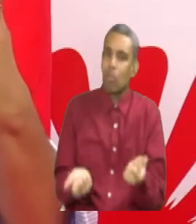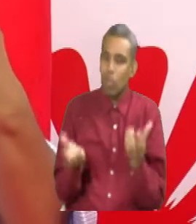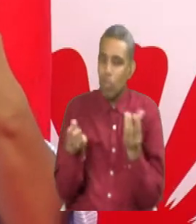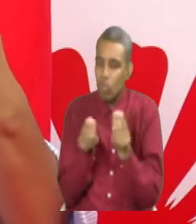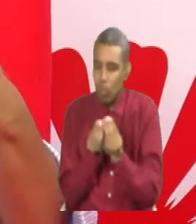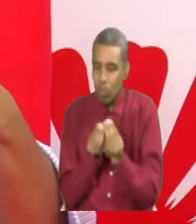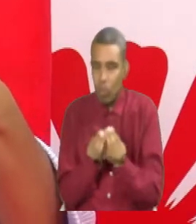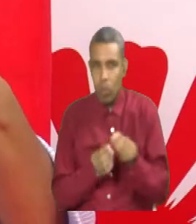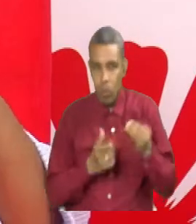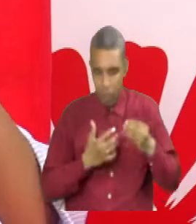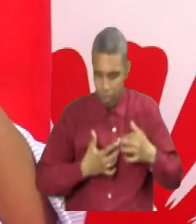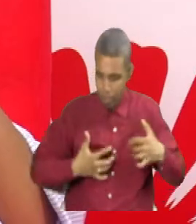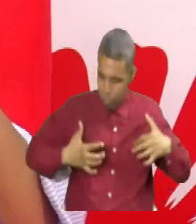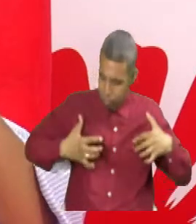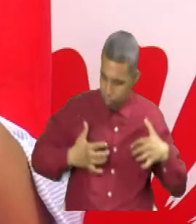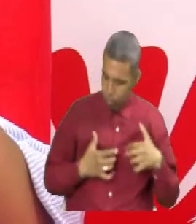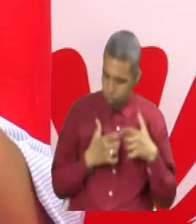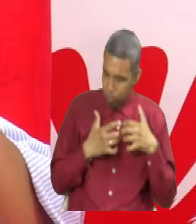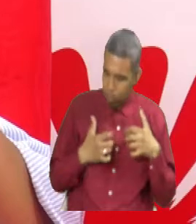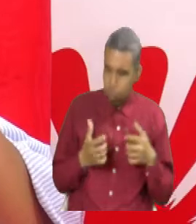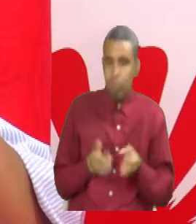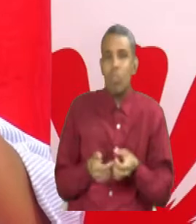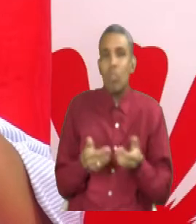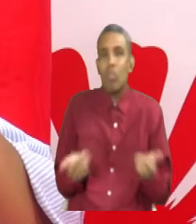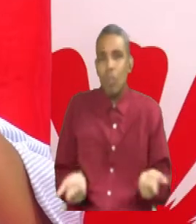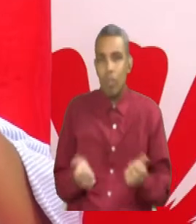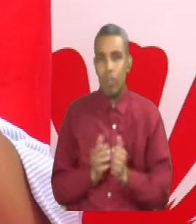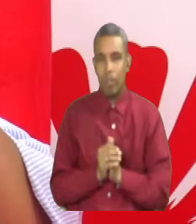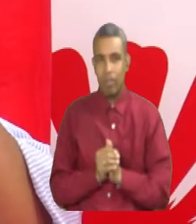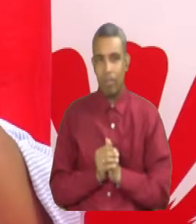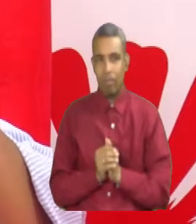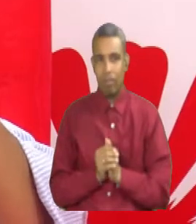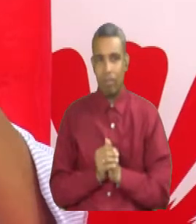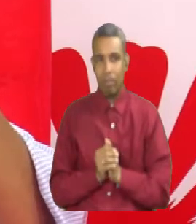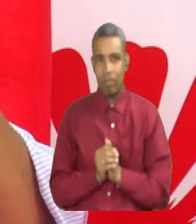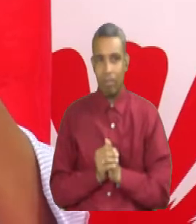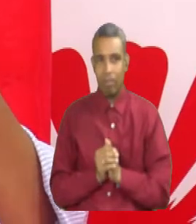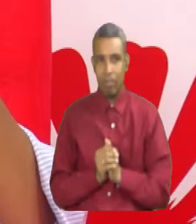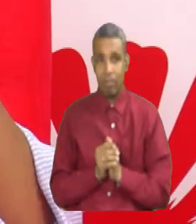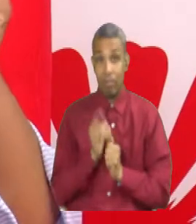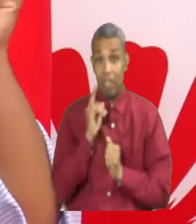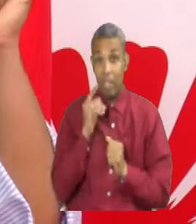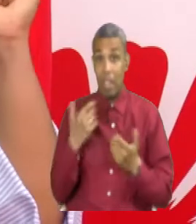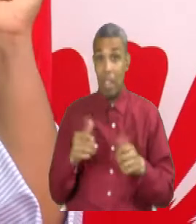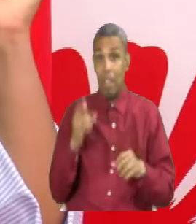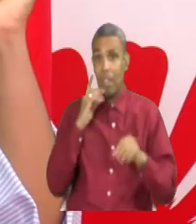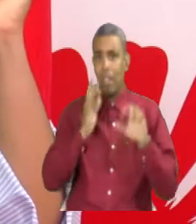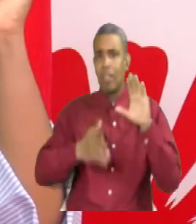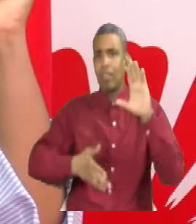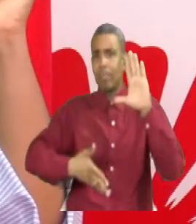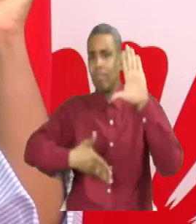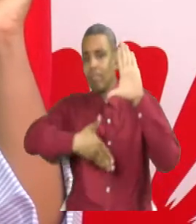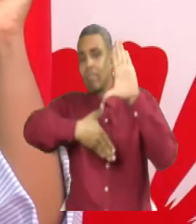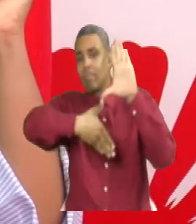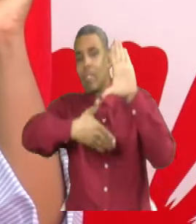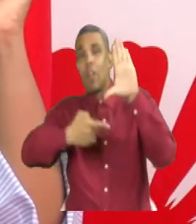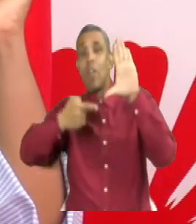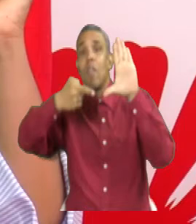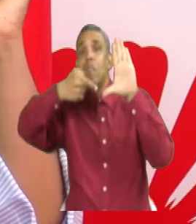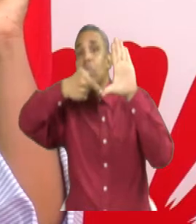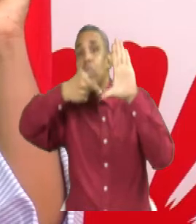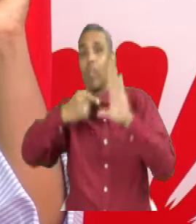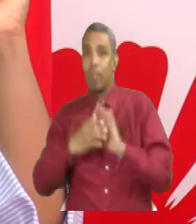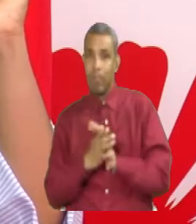y cómo hoy están sonando ya a nivel internacional, como lo es en el país del Salvador. Con nosotros se encuentra Neila